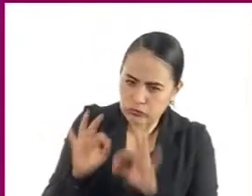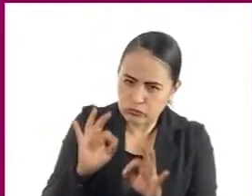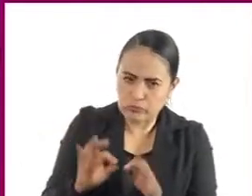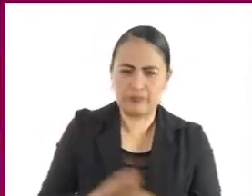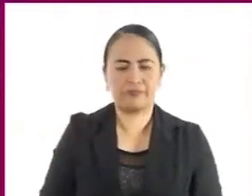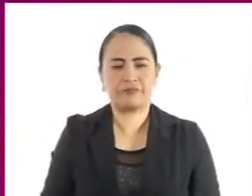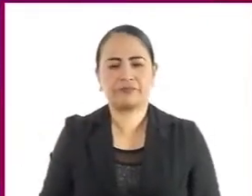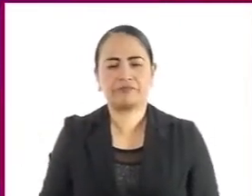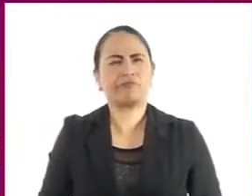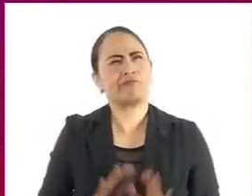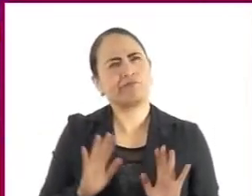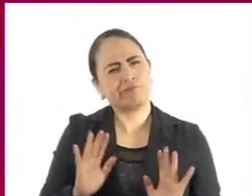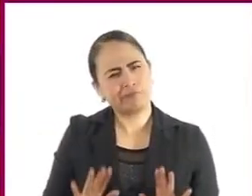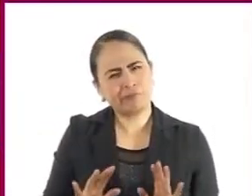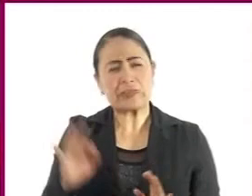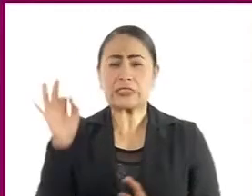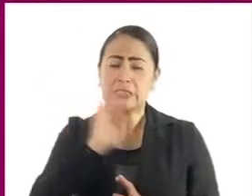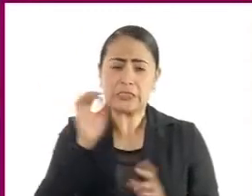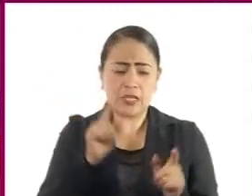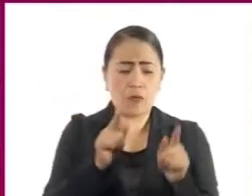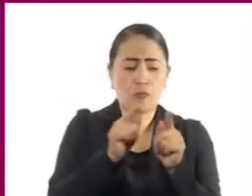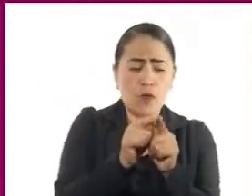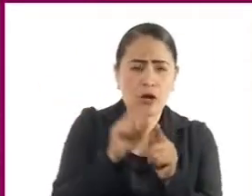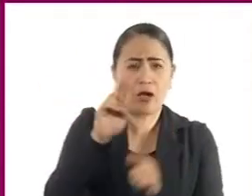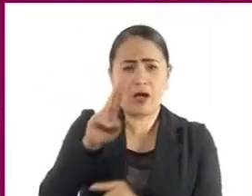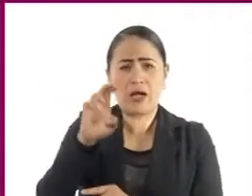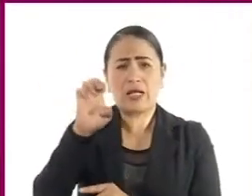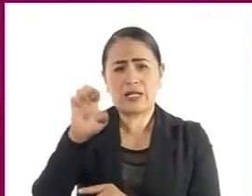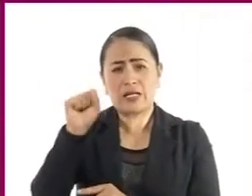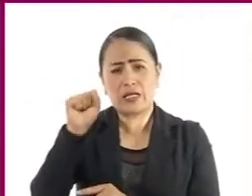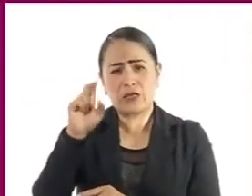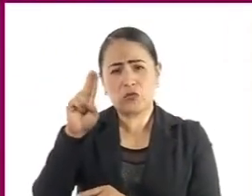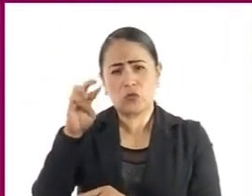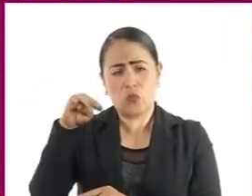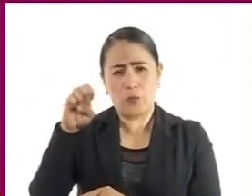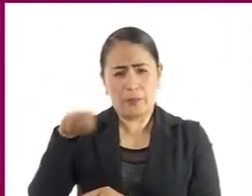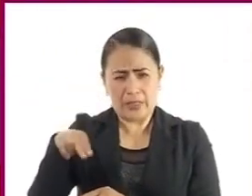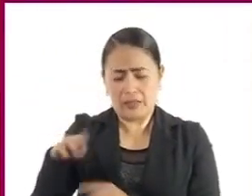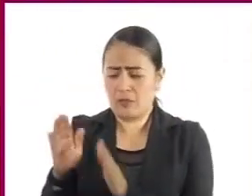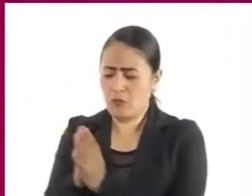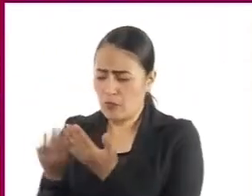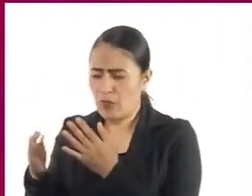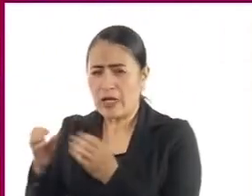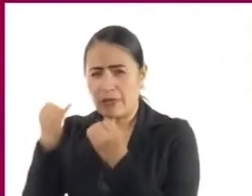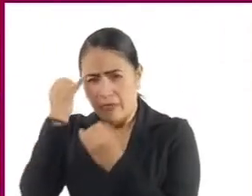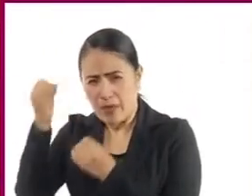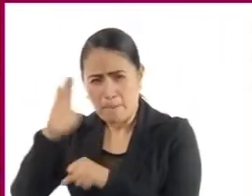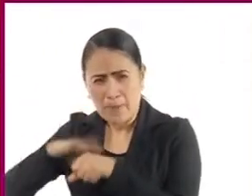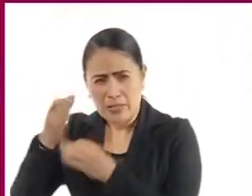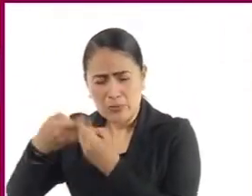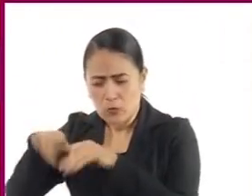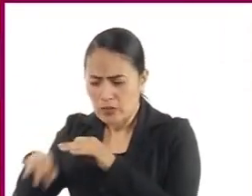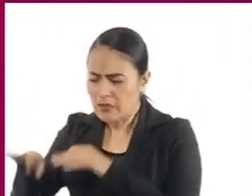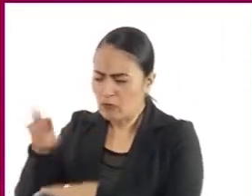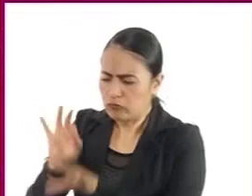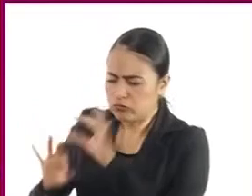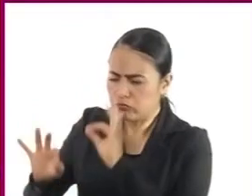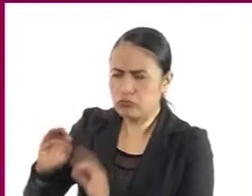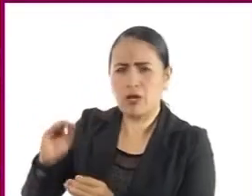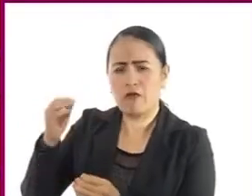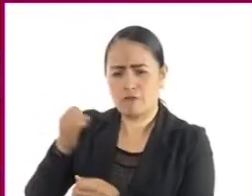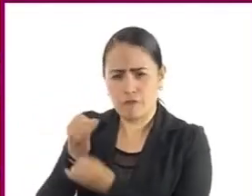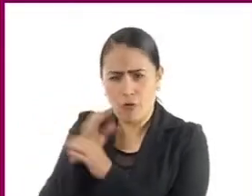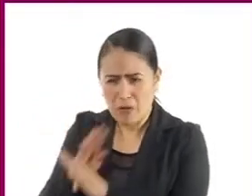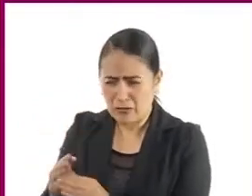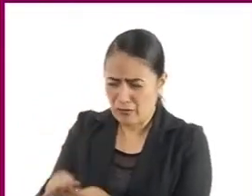Puede ser un resumen, pues nos permite copiar las ideas principales de uno o varios textos, reduciendo la información